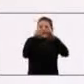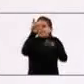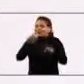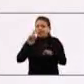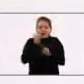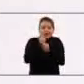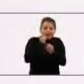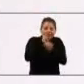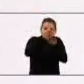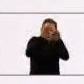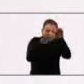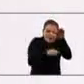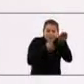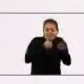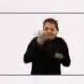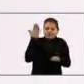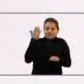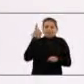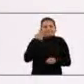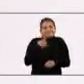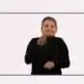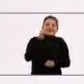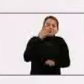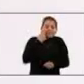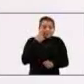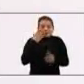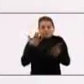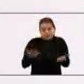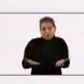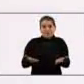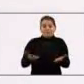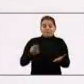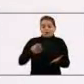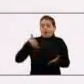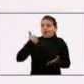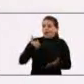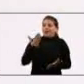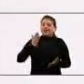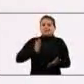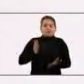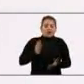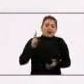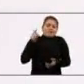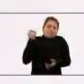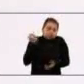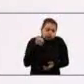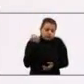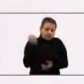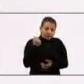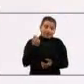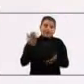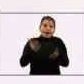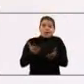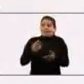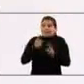de desempleo más bajos de su historia. Sin embargo, continuamos manteniendo una deuda con jóvenes y mujeres,